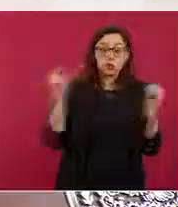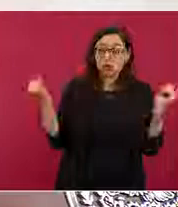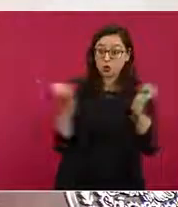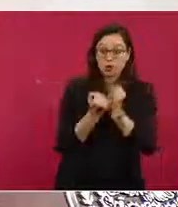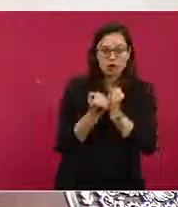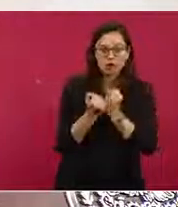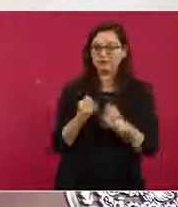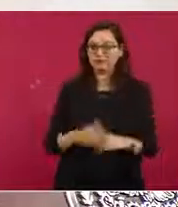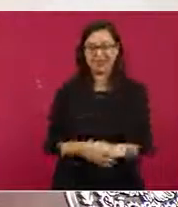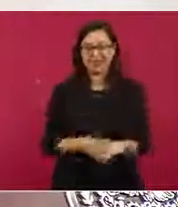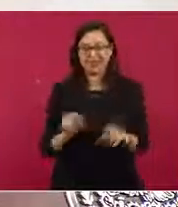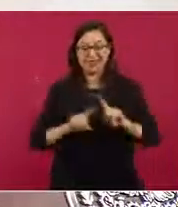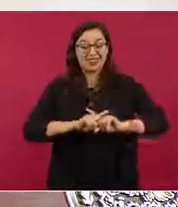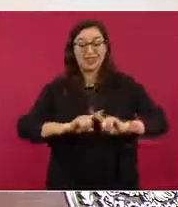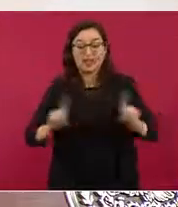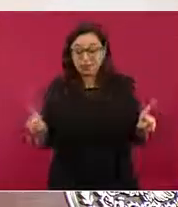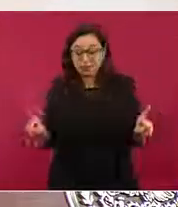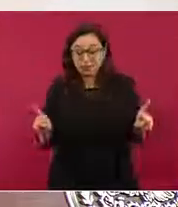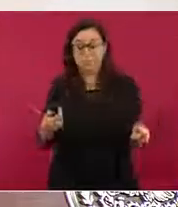sí, y ahí estaba.